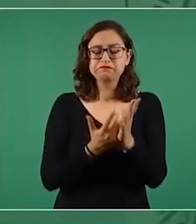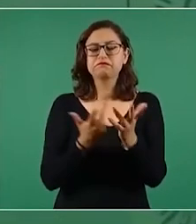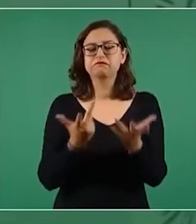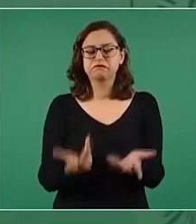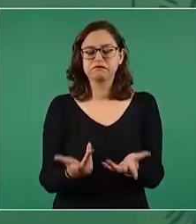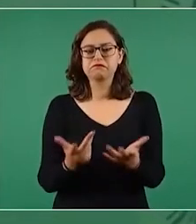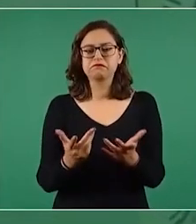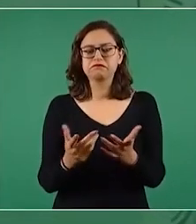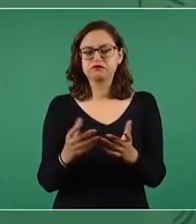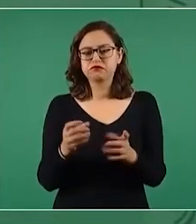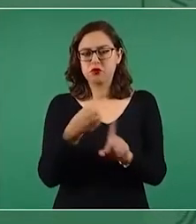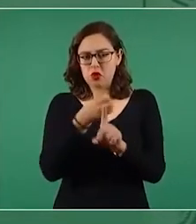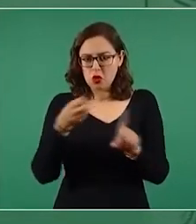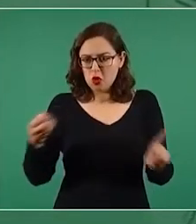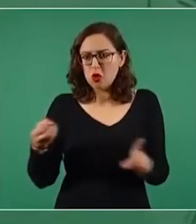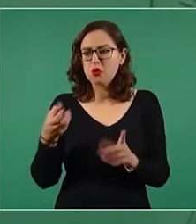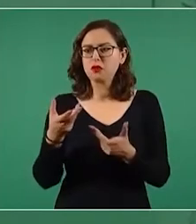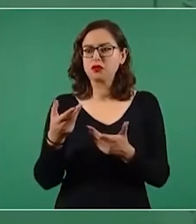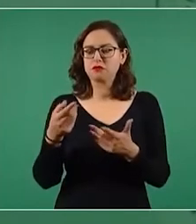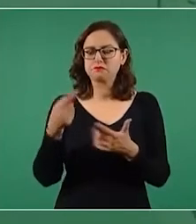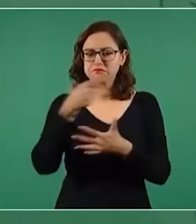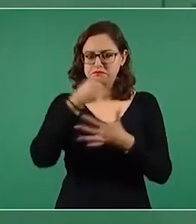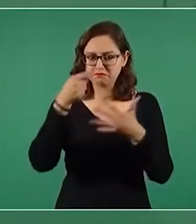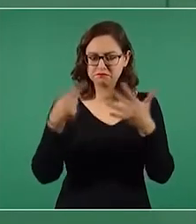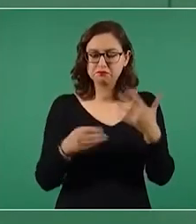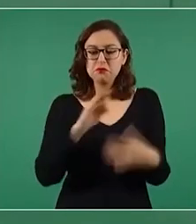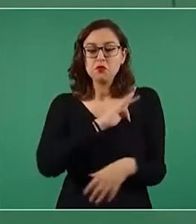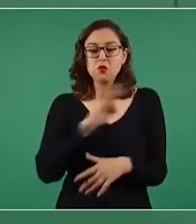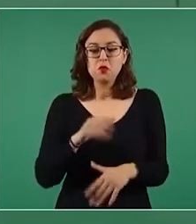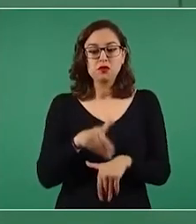sanitarias, protocolos que se van a aplicar.